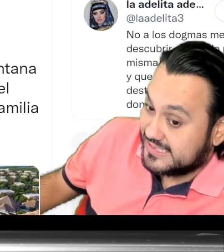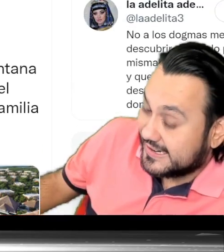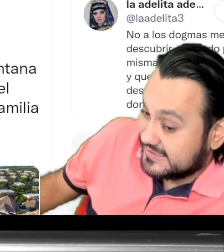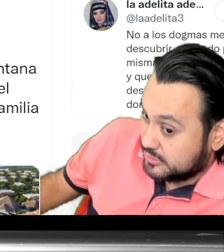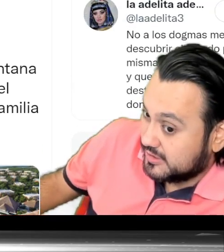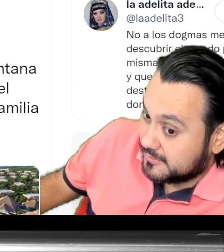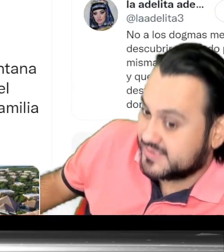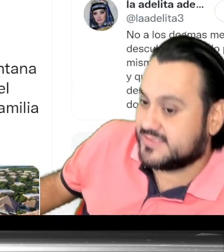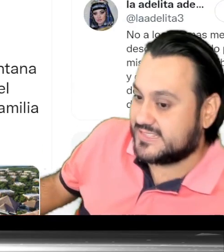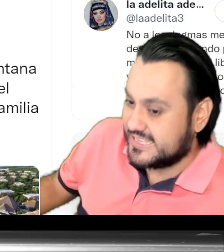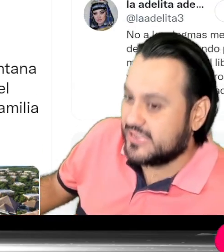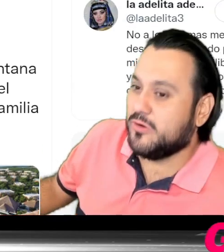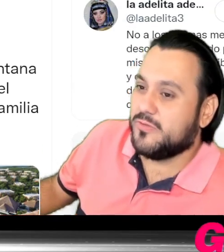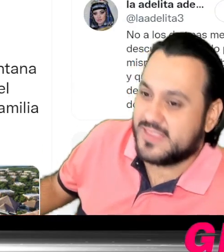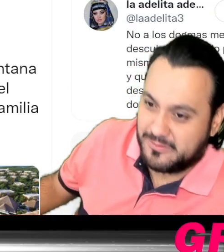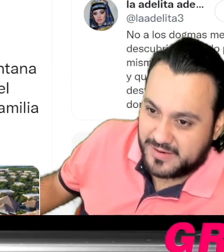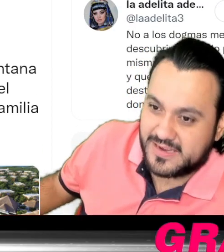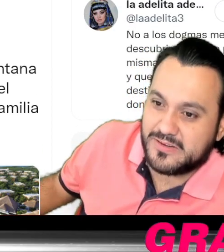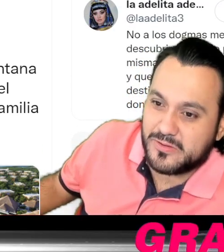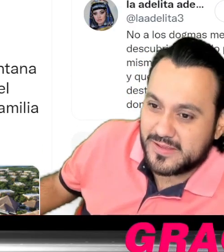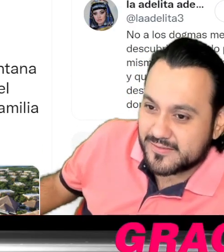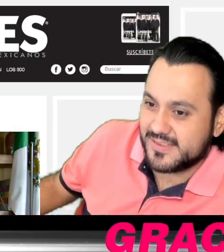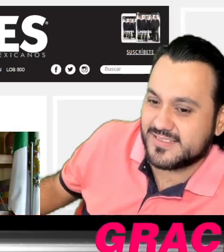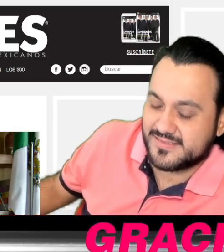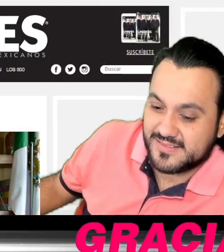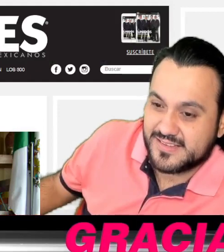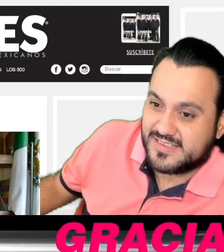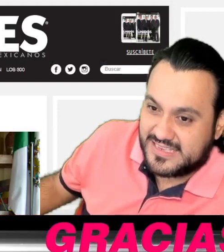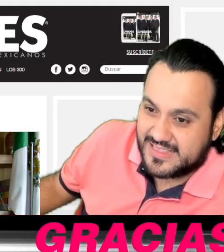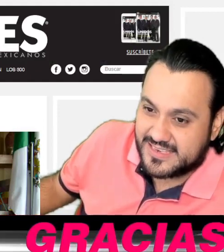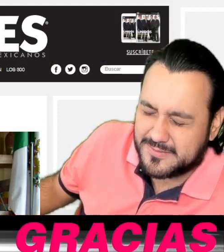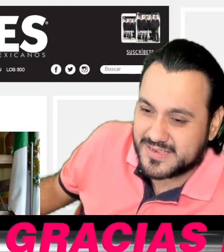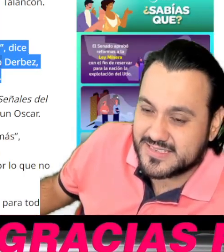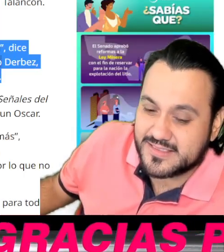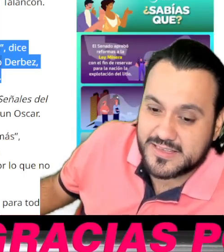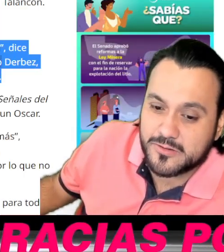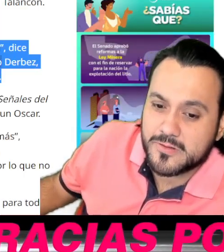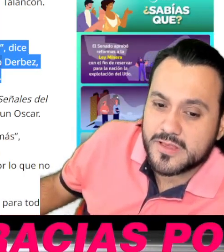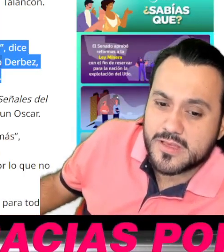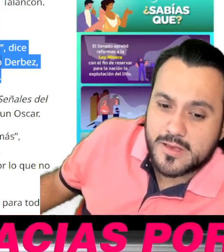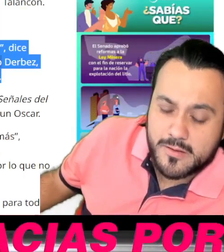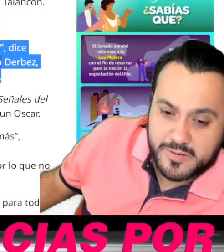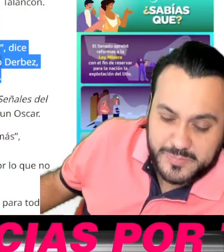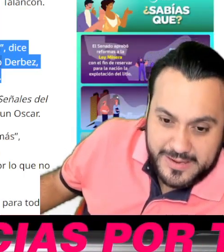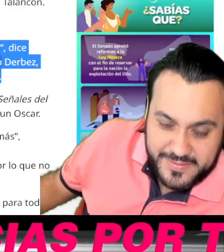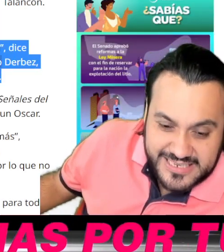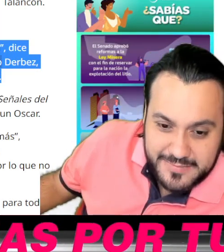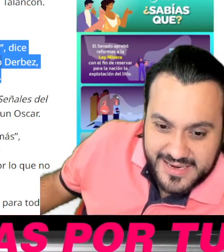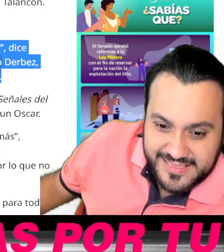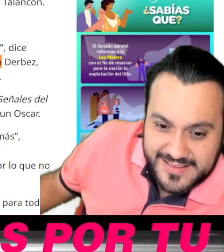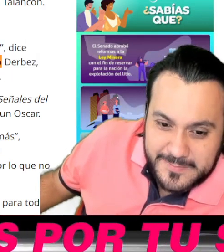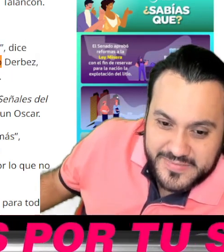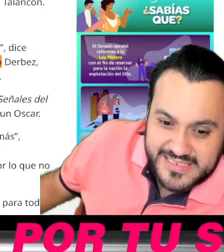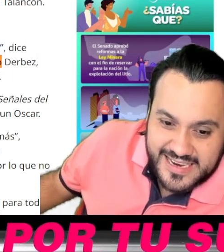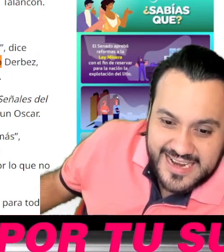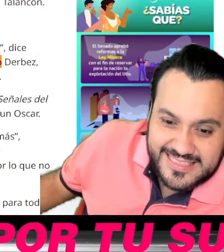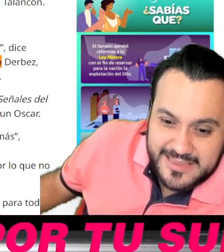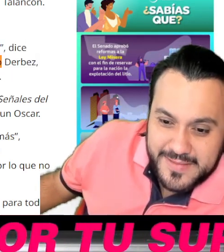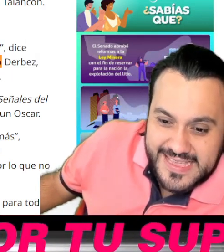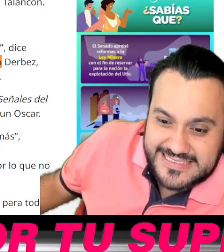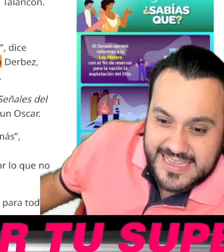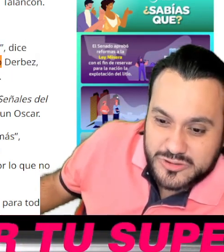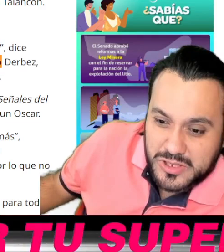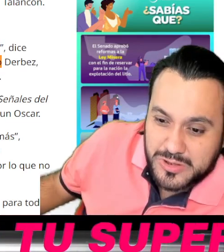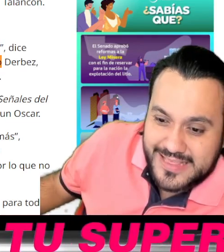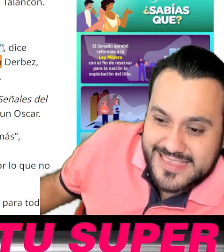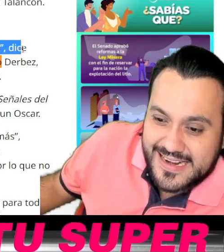luis ernesto derbez tío de eugenio derbez ya tiene más sentido pues para empezar miren iza acá el 3